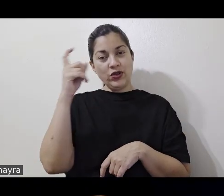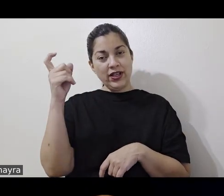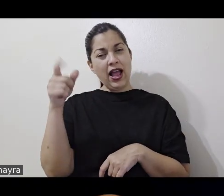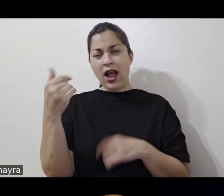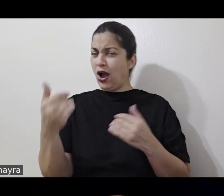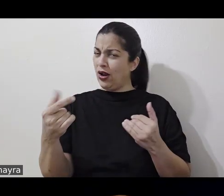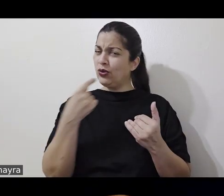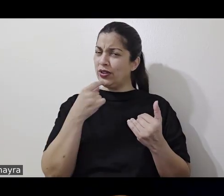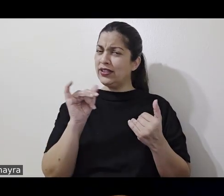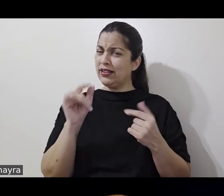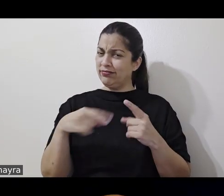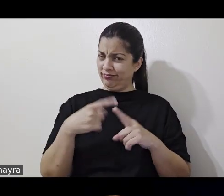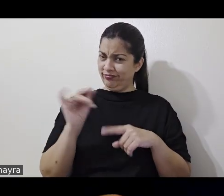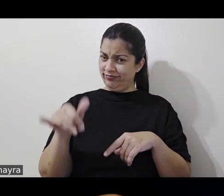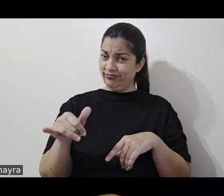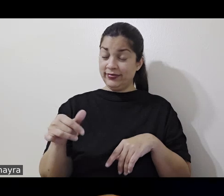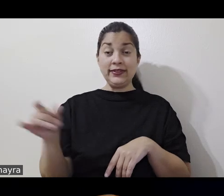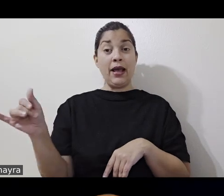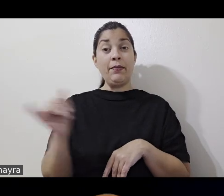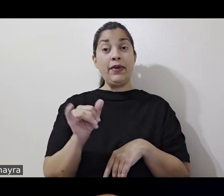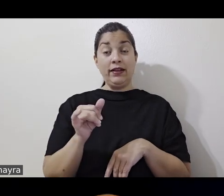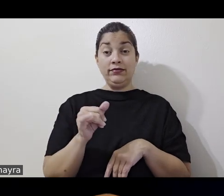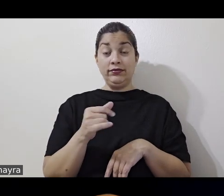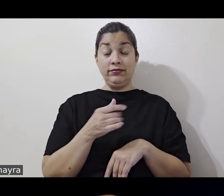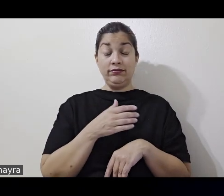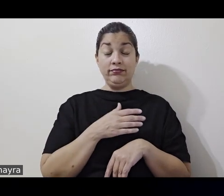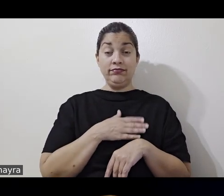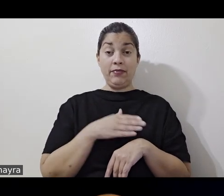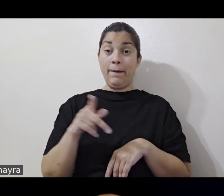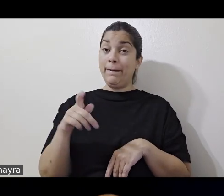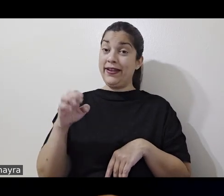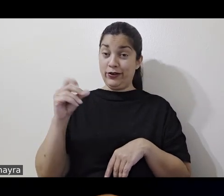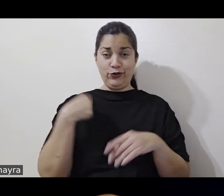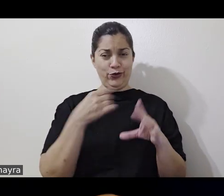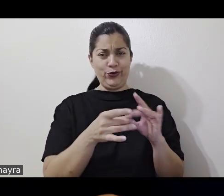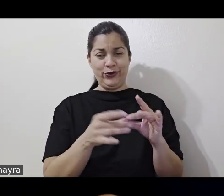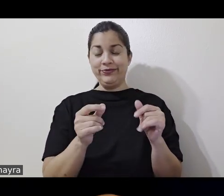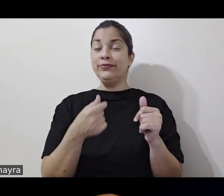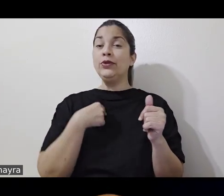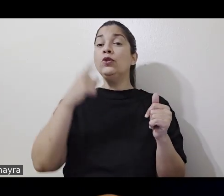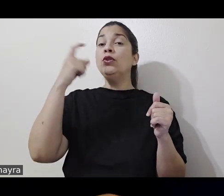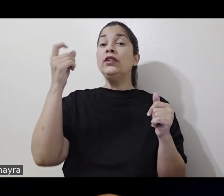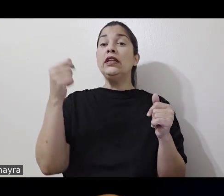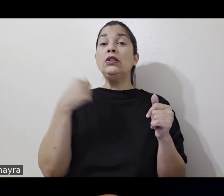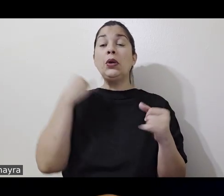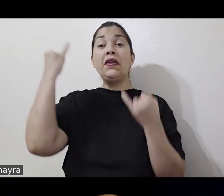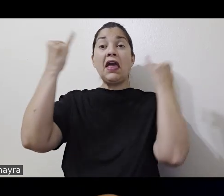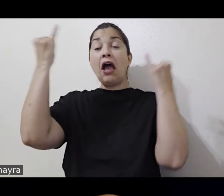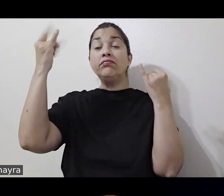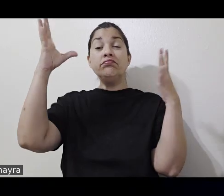ahora que tú dices eso, Javier, también soñé y se lo conté a Pedro, mi compadre, que soñé que me había quedado sin